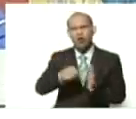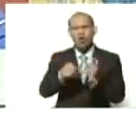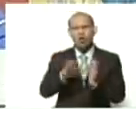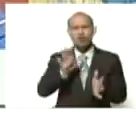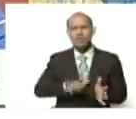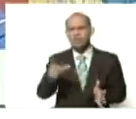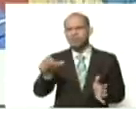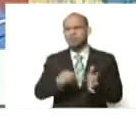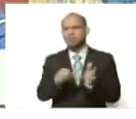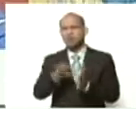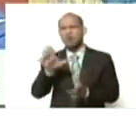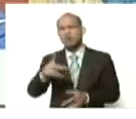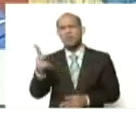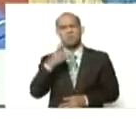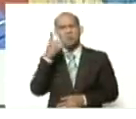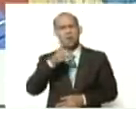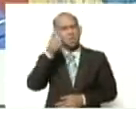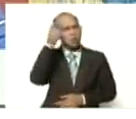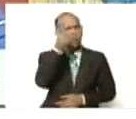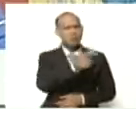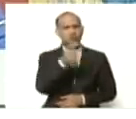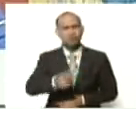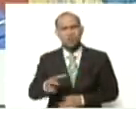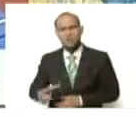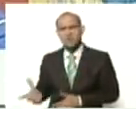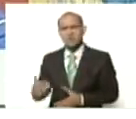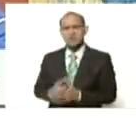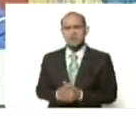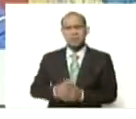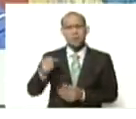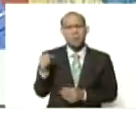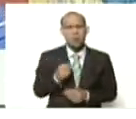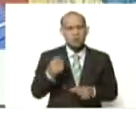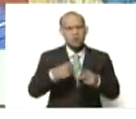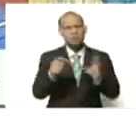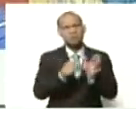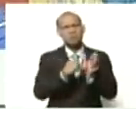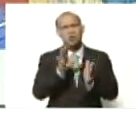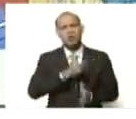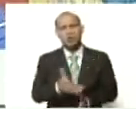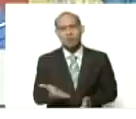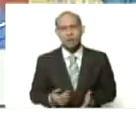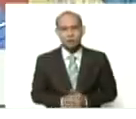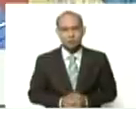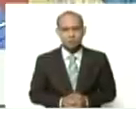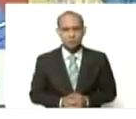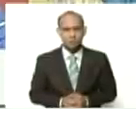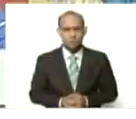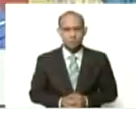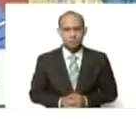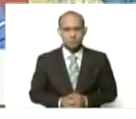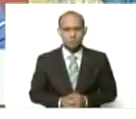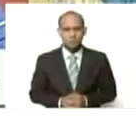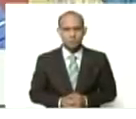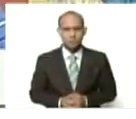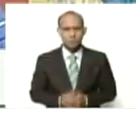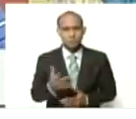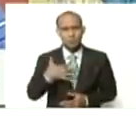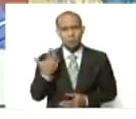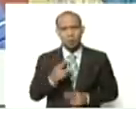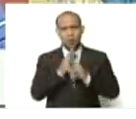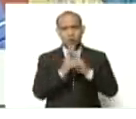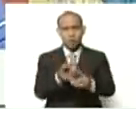traidores? Civiles, políticos, militares, policías, ¿dónde están los traidores? Yo les puedo